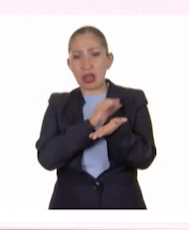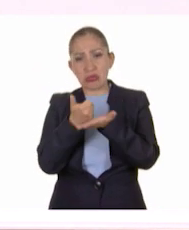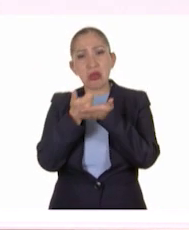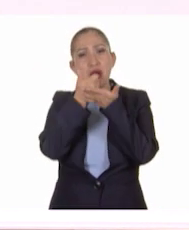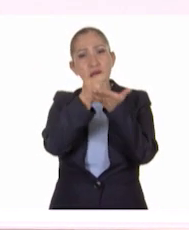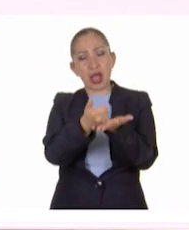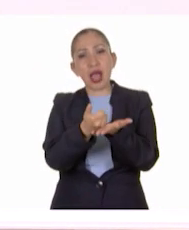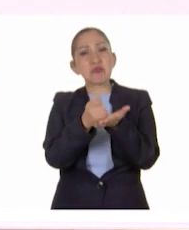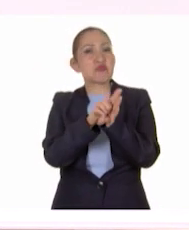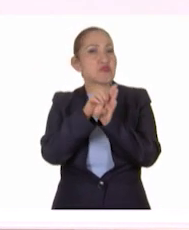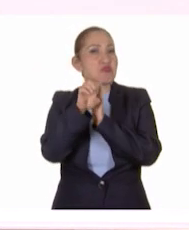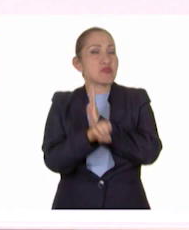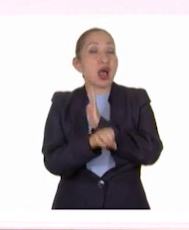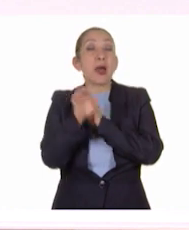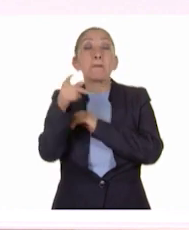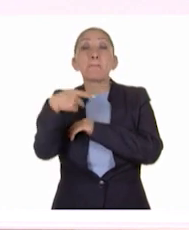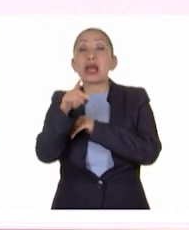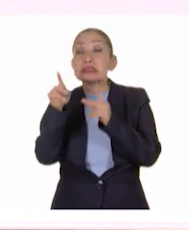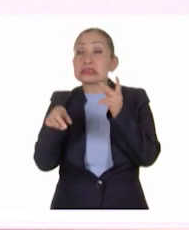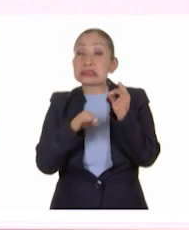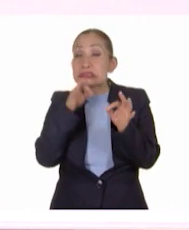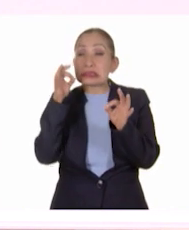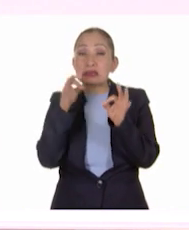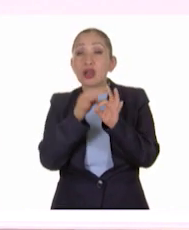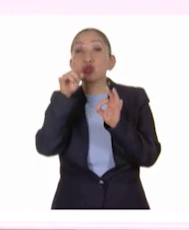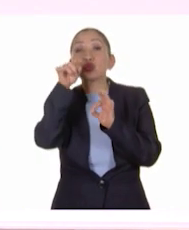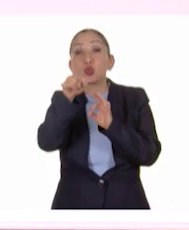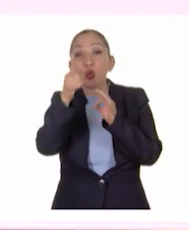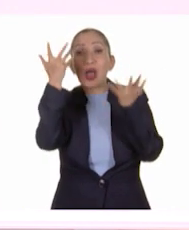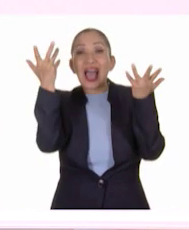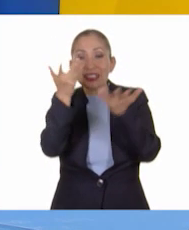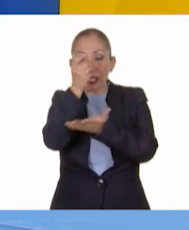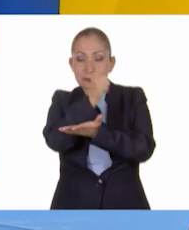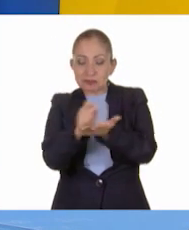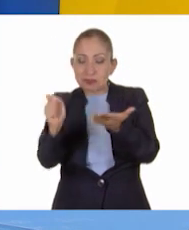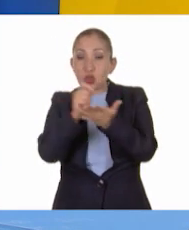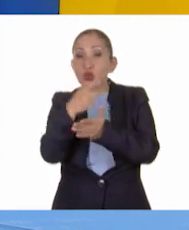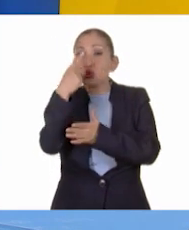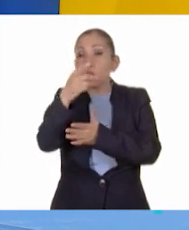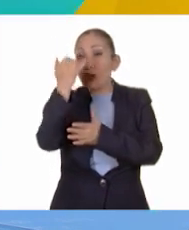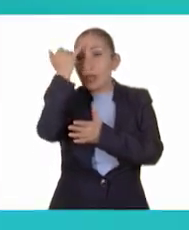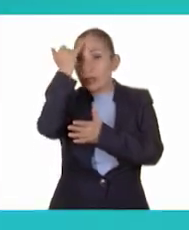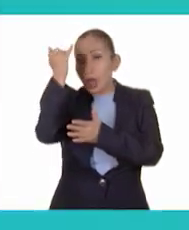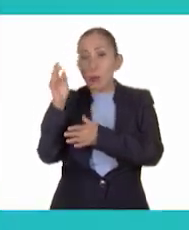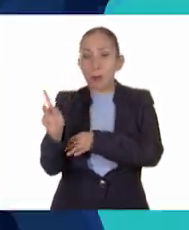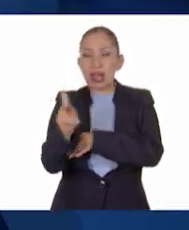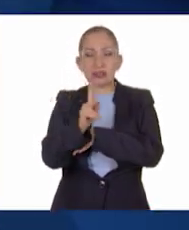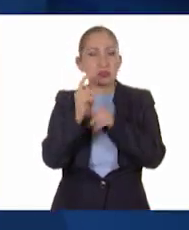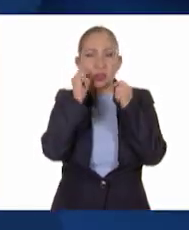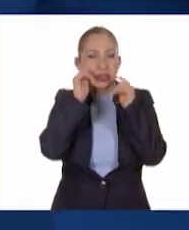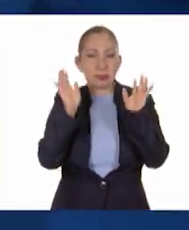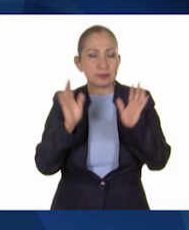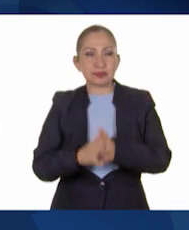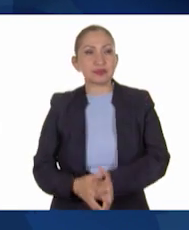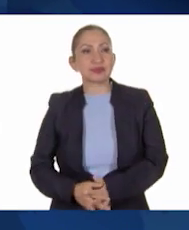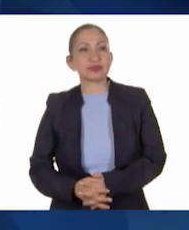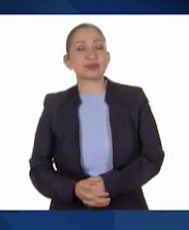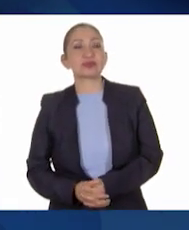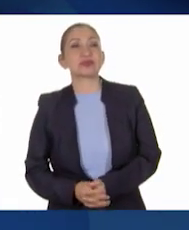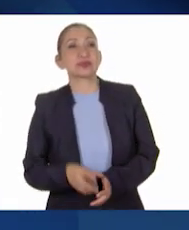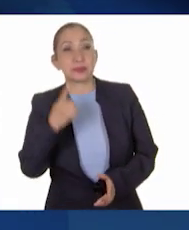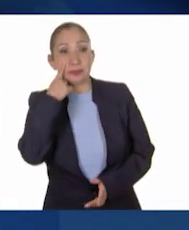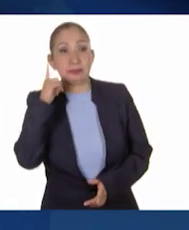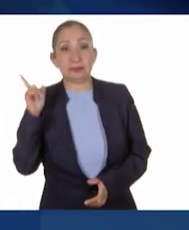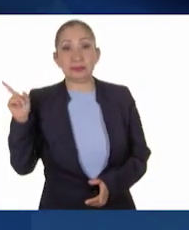servirles de referencia, pero lo ideal es que ustedes redacten las propias, aunque se parezcan. Pues mira, Gaby, ahí